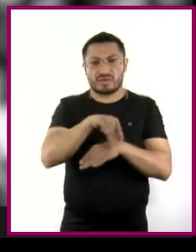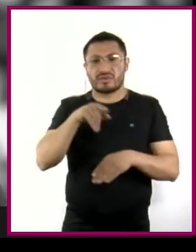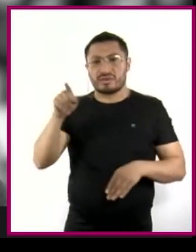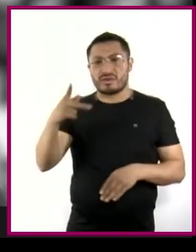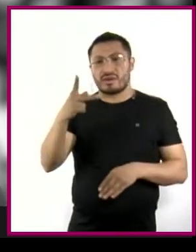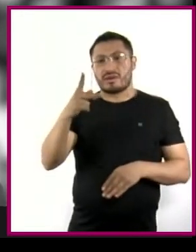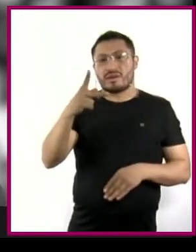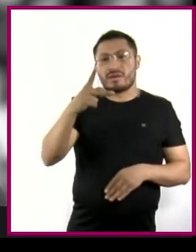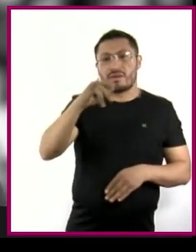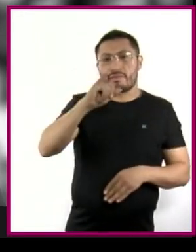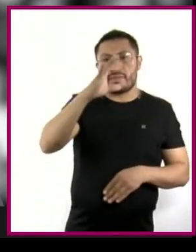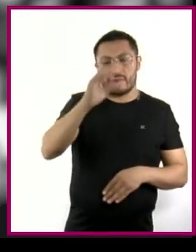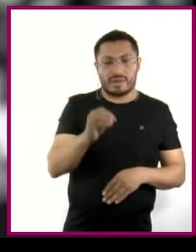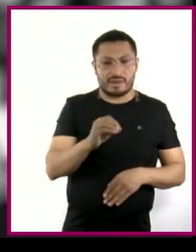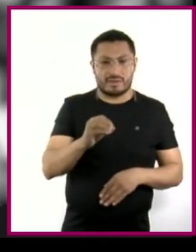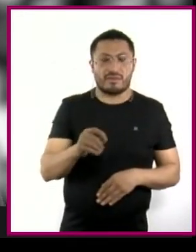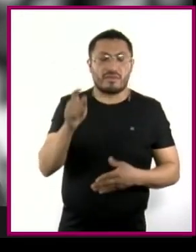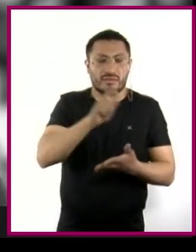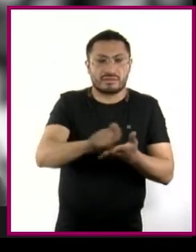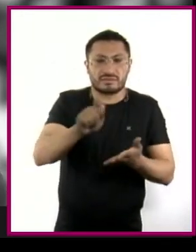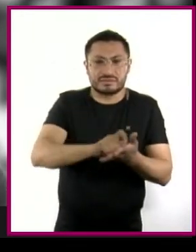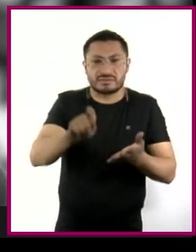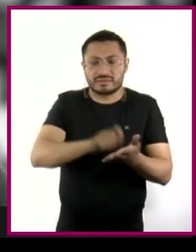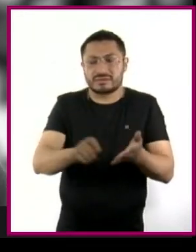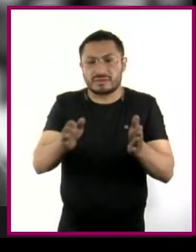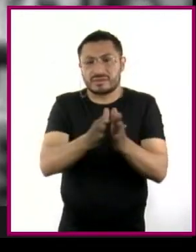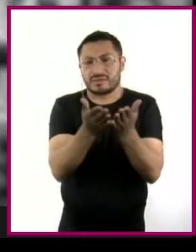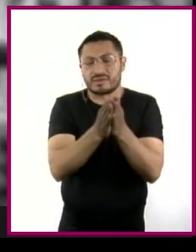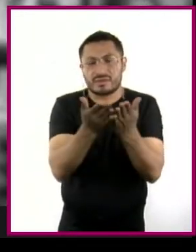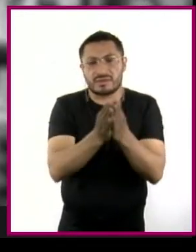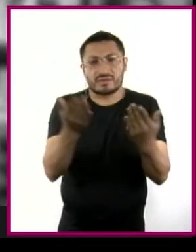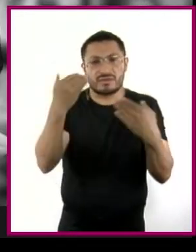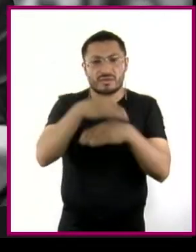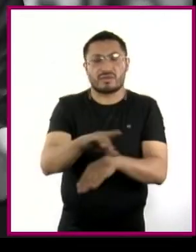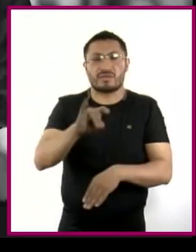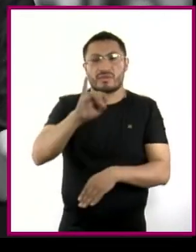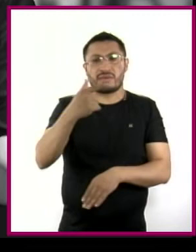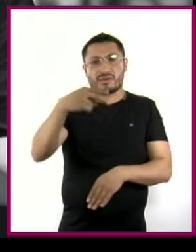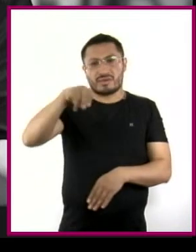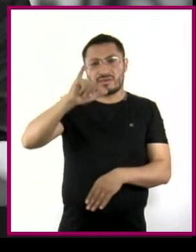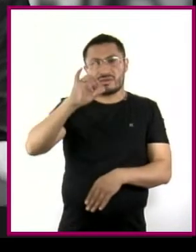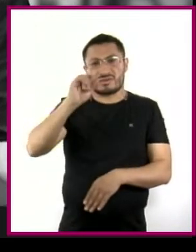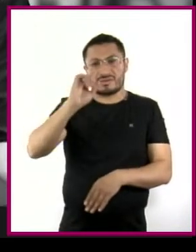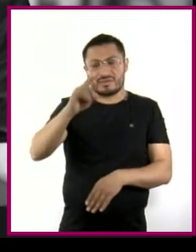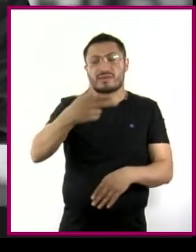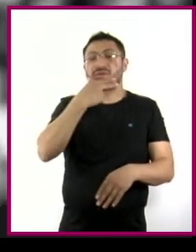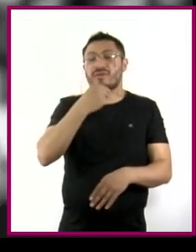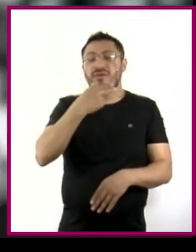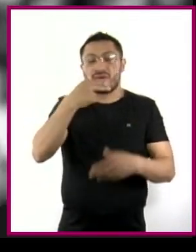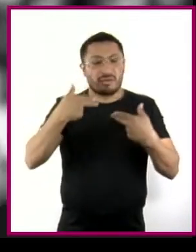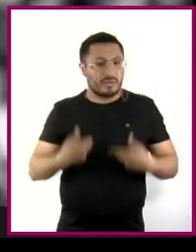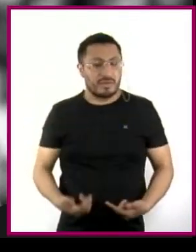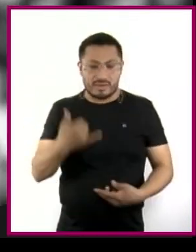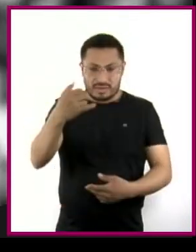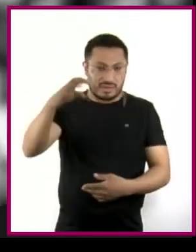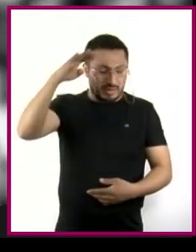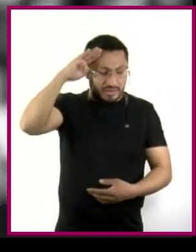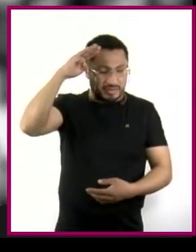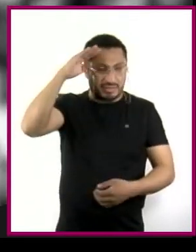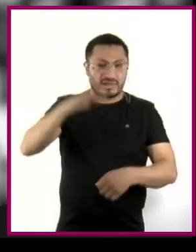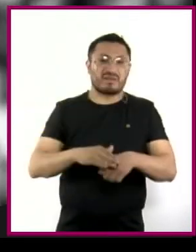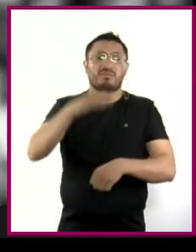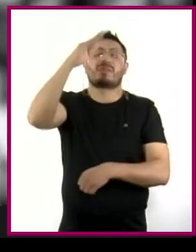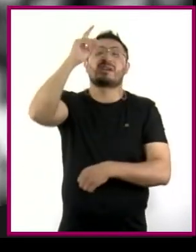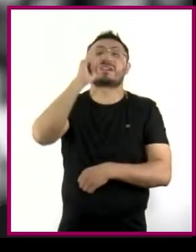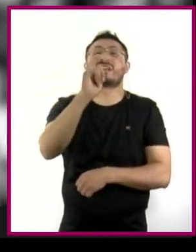Pico della Mirandola escribió en su discurso sobre la dignidad del hombre. Y eso nos dio más para pensar qué es